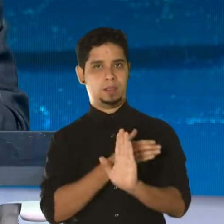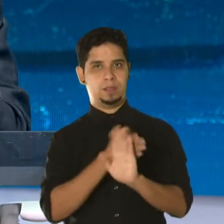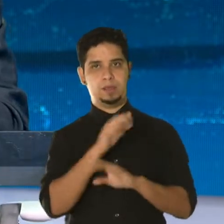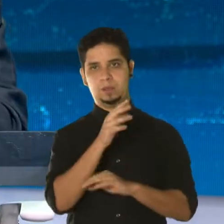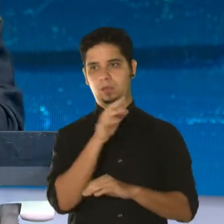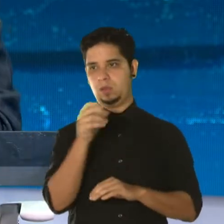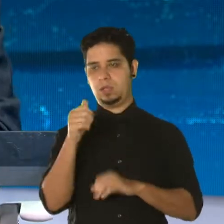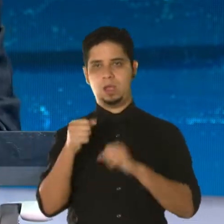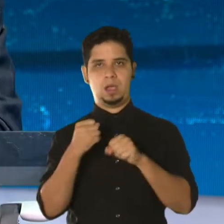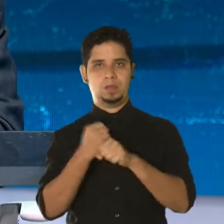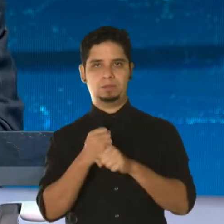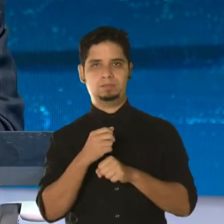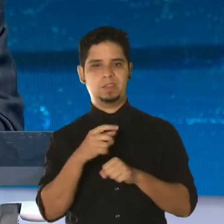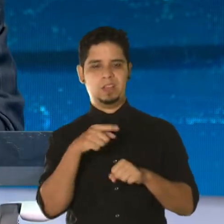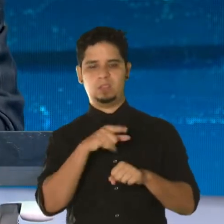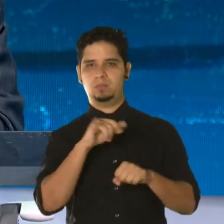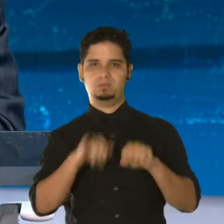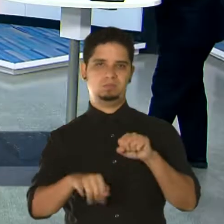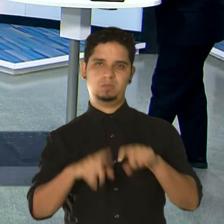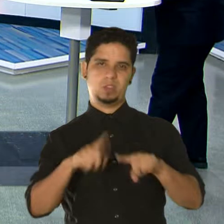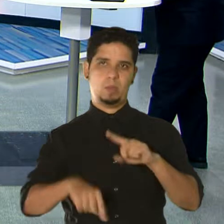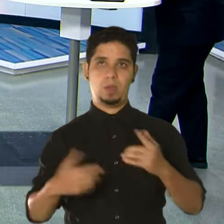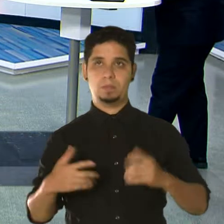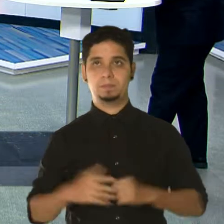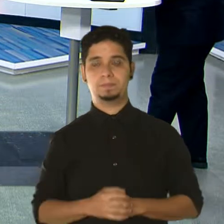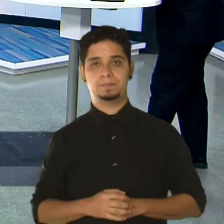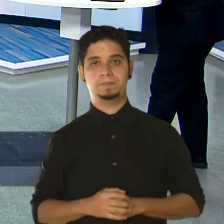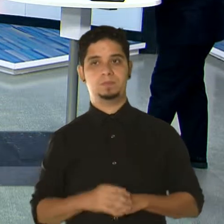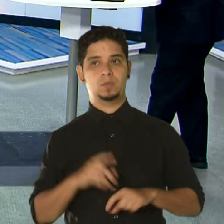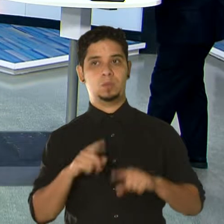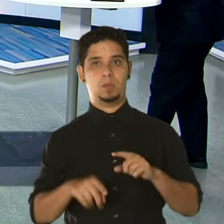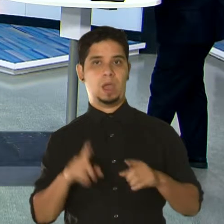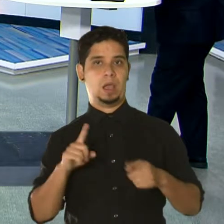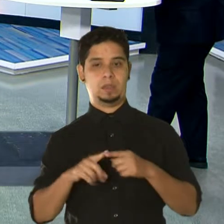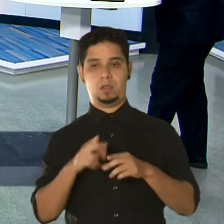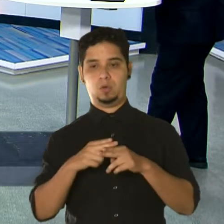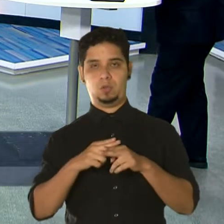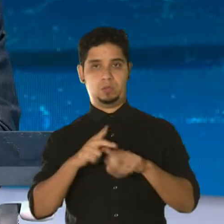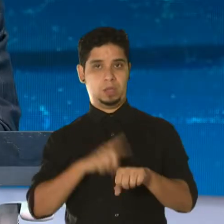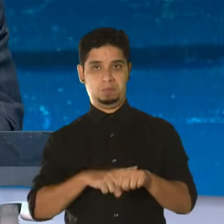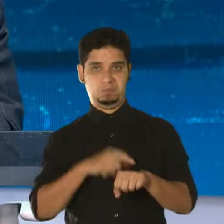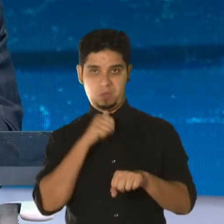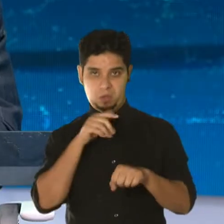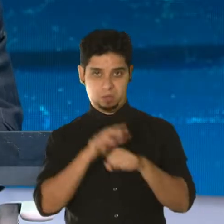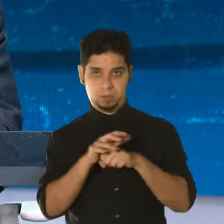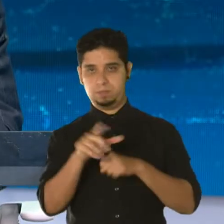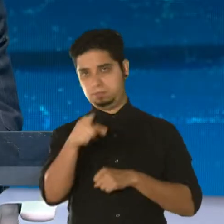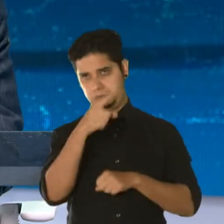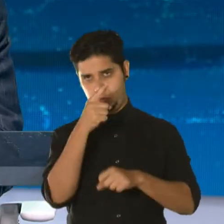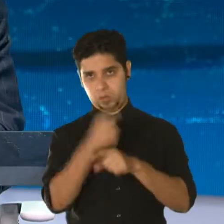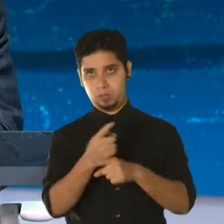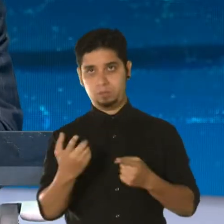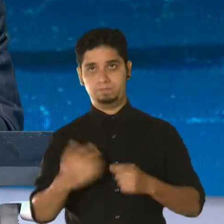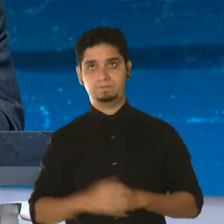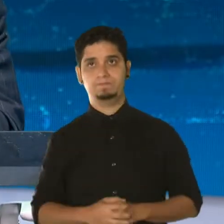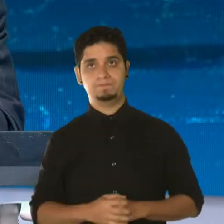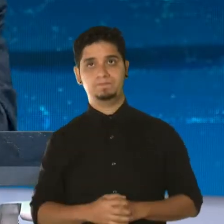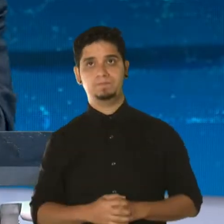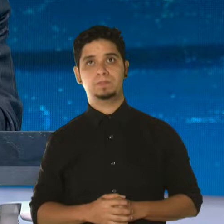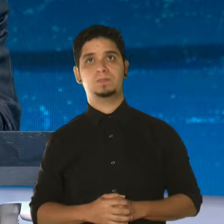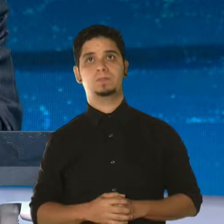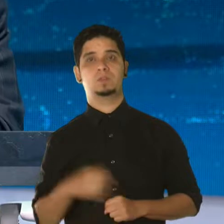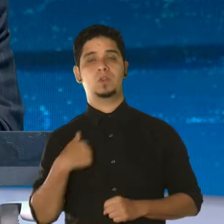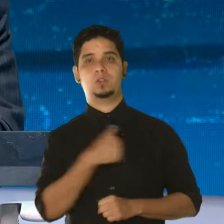años. Hoy en día no se puede. Ni tan siquiera a veces a corto plazo, pienso yo. Por eso, de hecho, nosotros tenemos